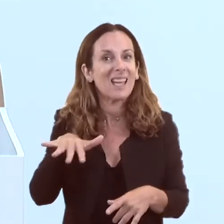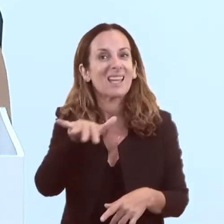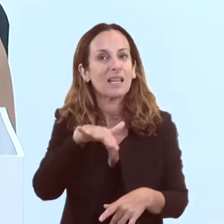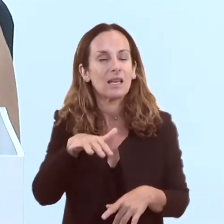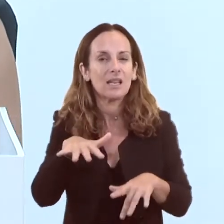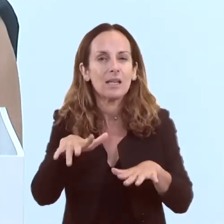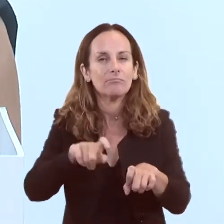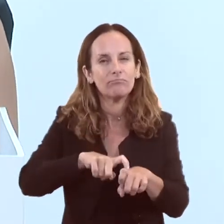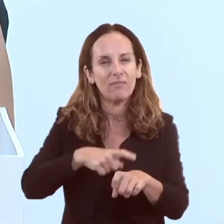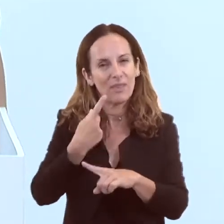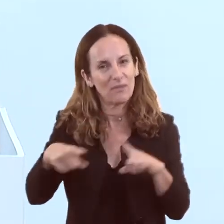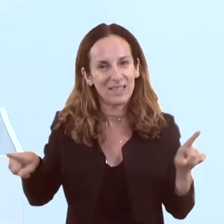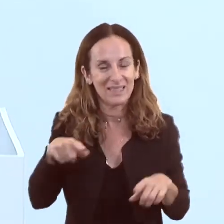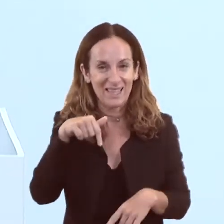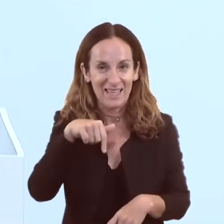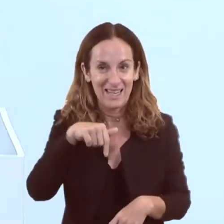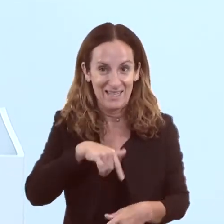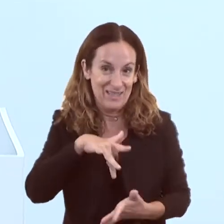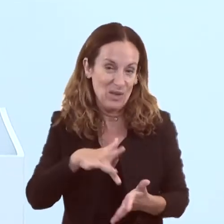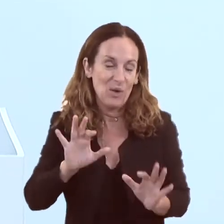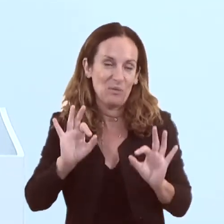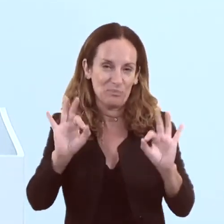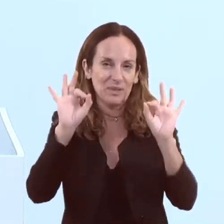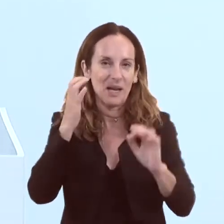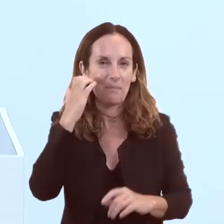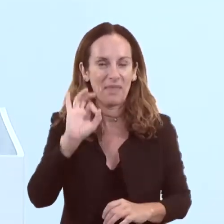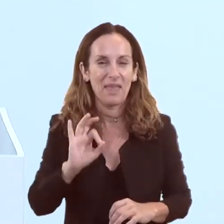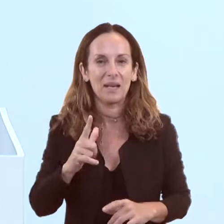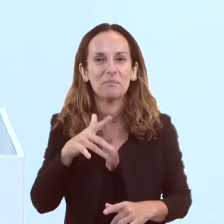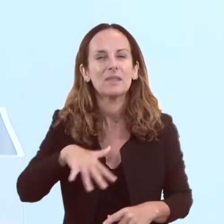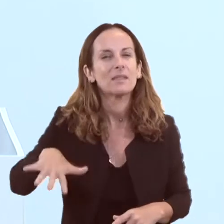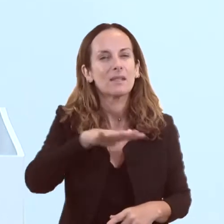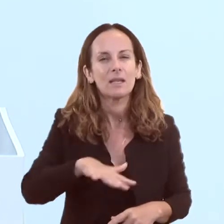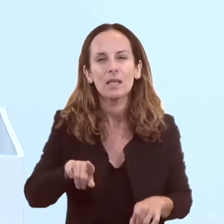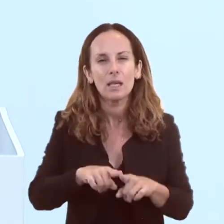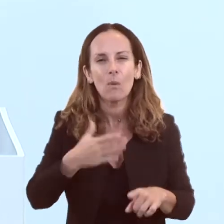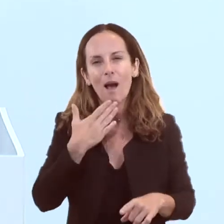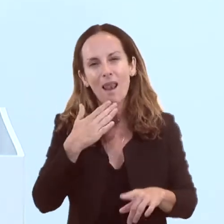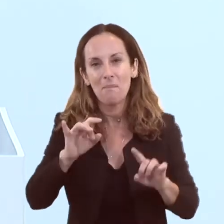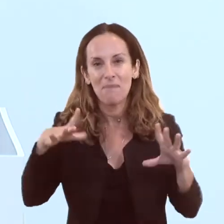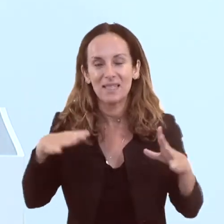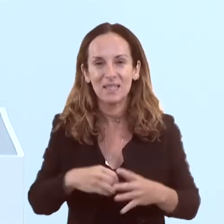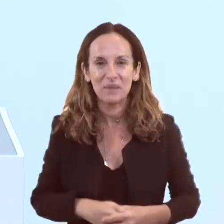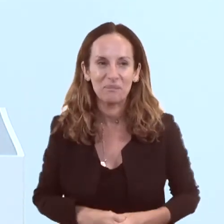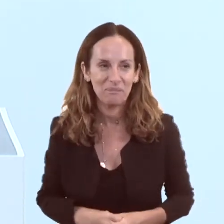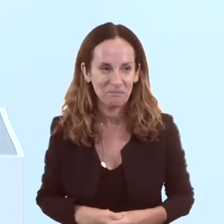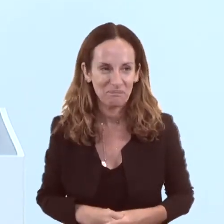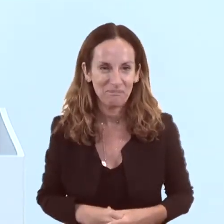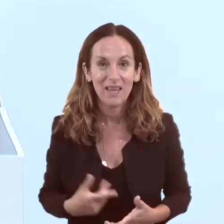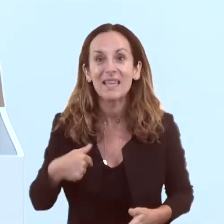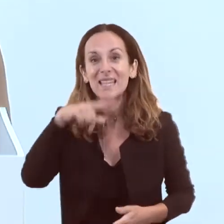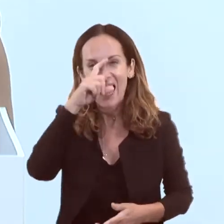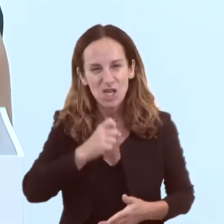unas oportunidades de gaudí de que este entorno Magic y molde especial de con que no vuelan que se acabáis ilusión tornamos